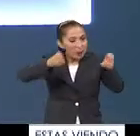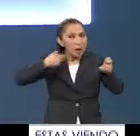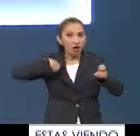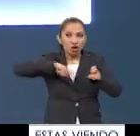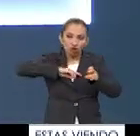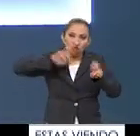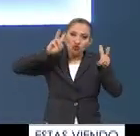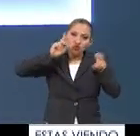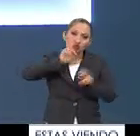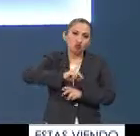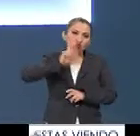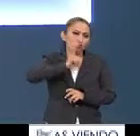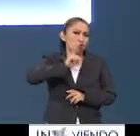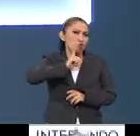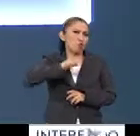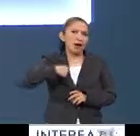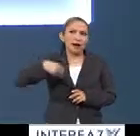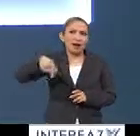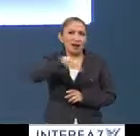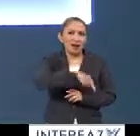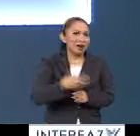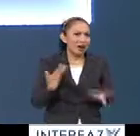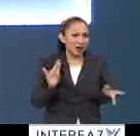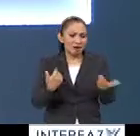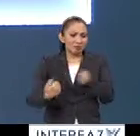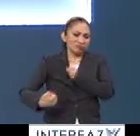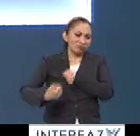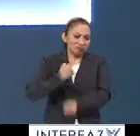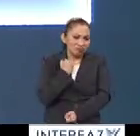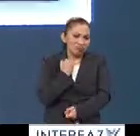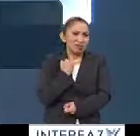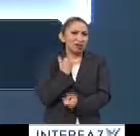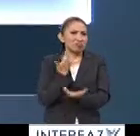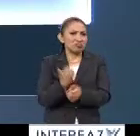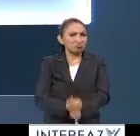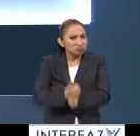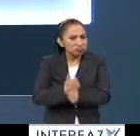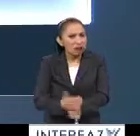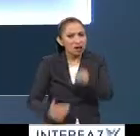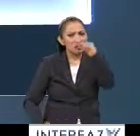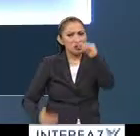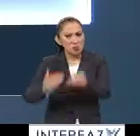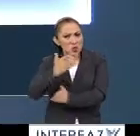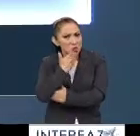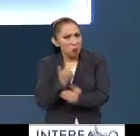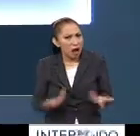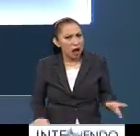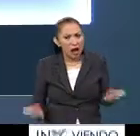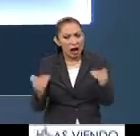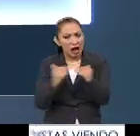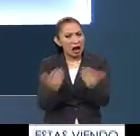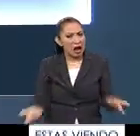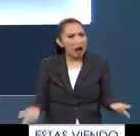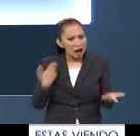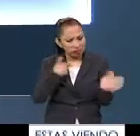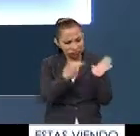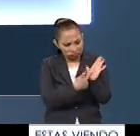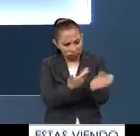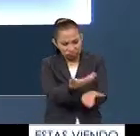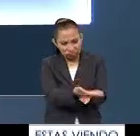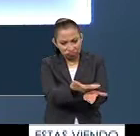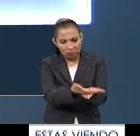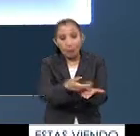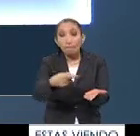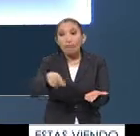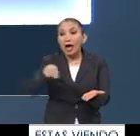están, en los cuales estamos siendo víctimas de desigualdad, digamos, de alguna manera los ponemos sobre la mesa.